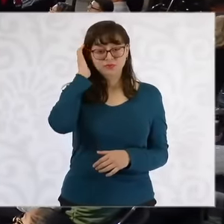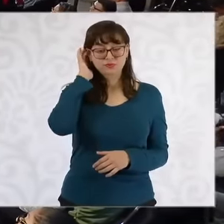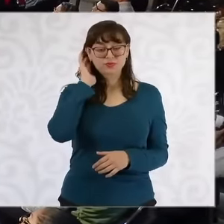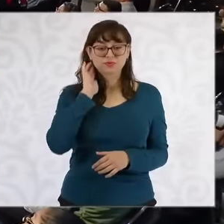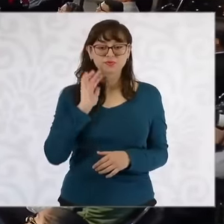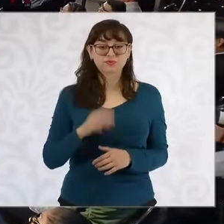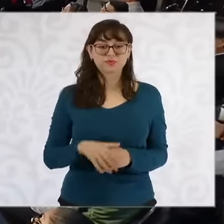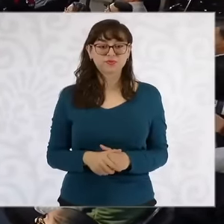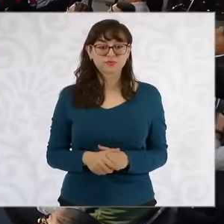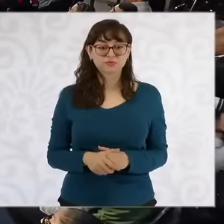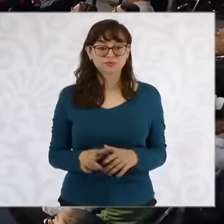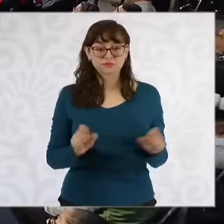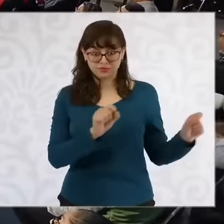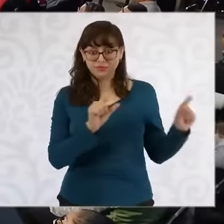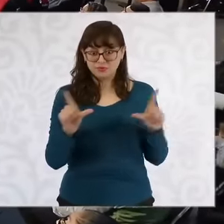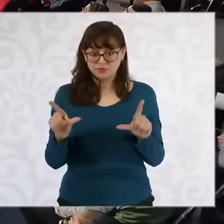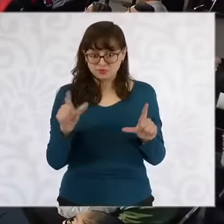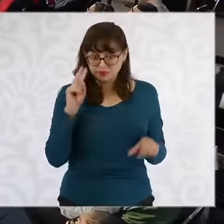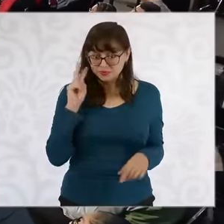¿Ya lo habían visto este?